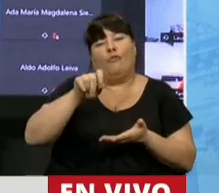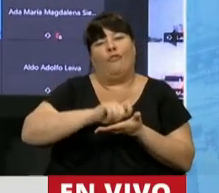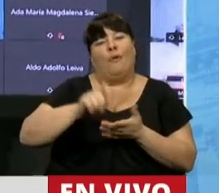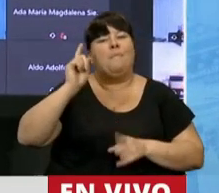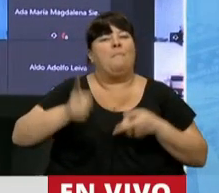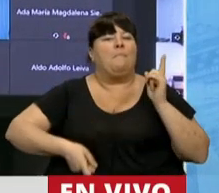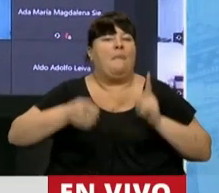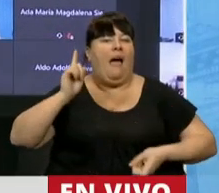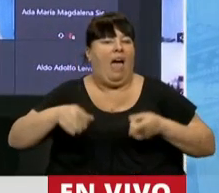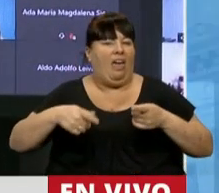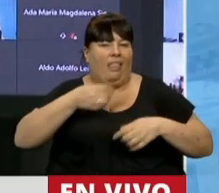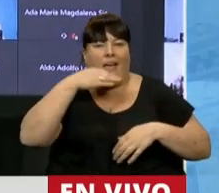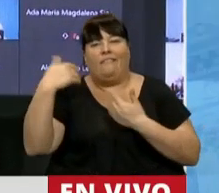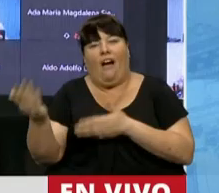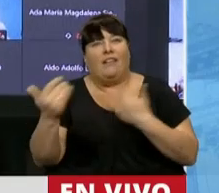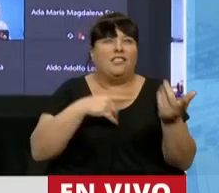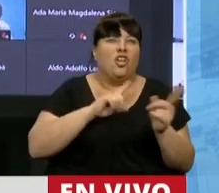veces hemos visto.